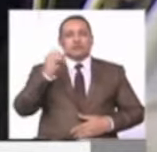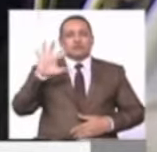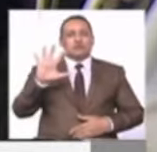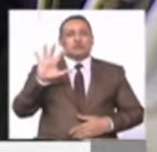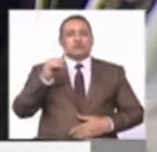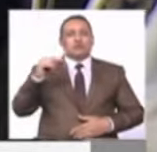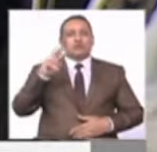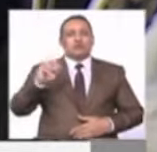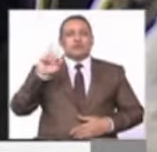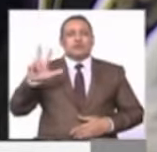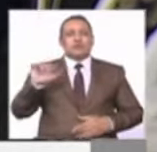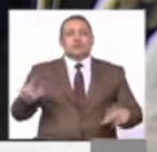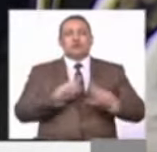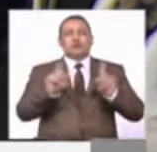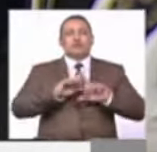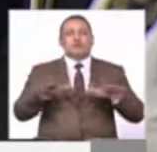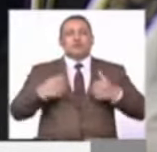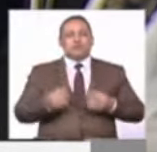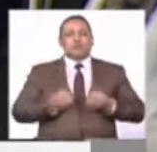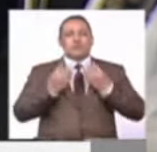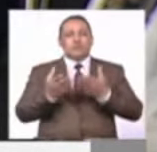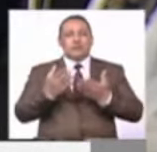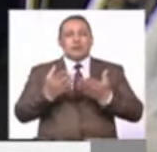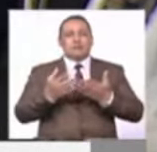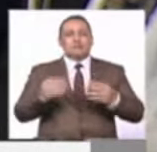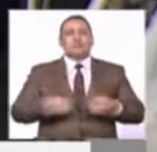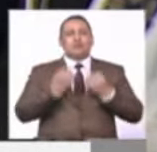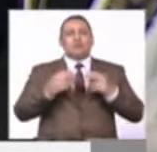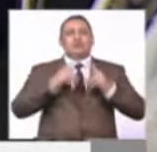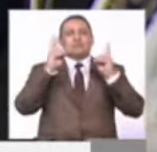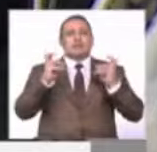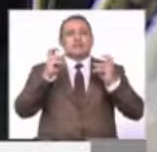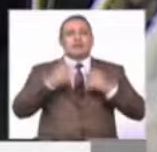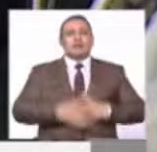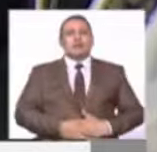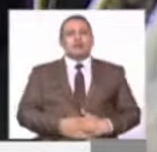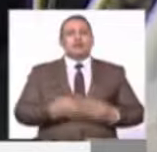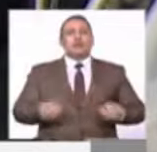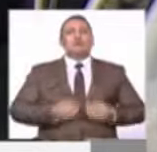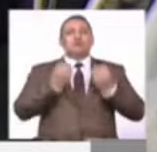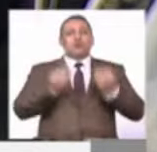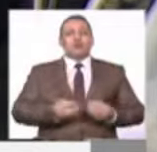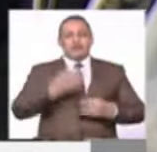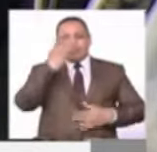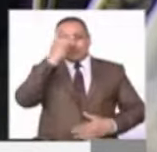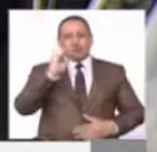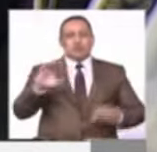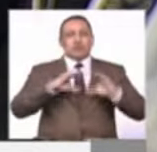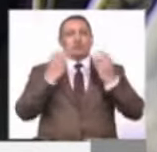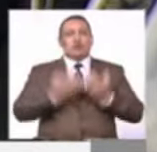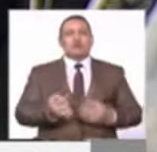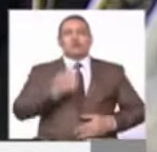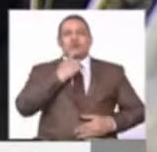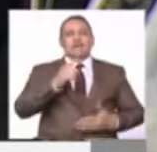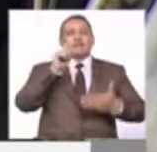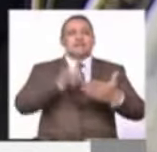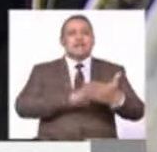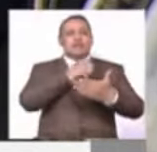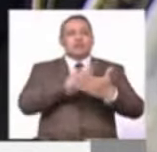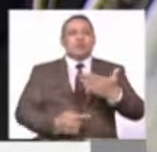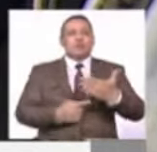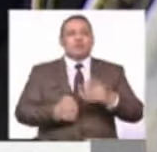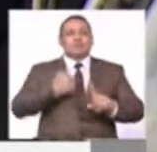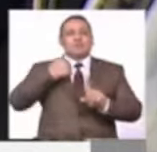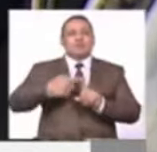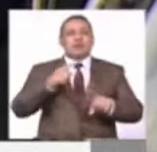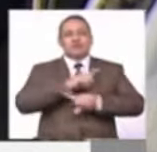2003 no se puede declarar esa vacante y abro comillas porque la decisión del Congreso ha sido la inhabilitación